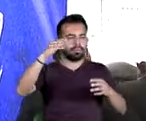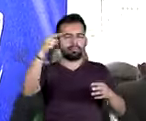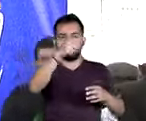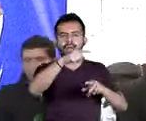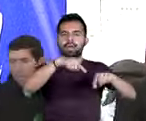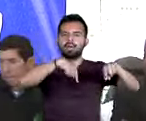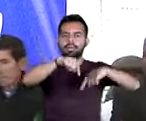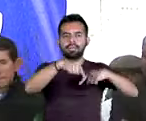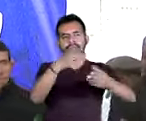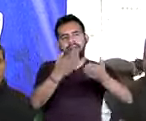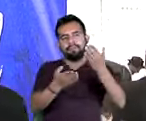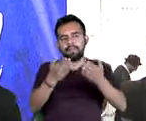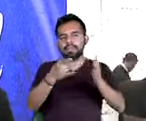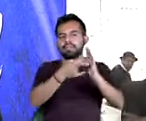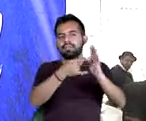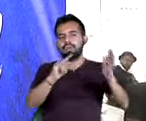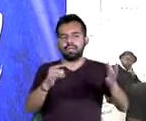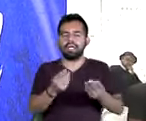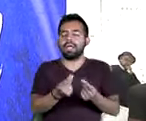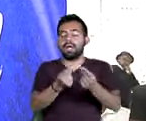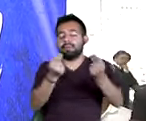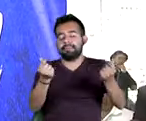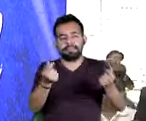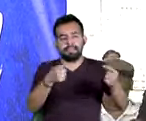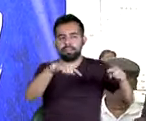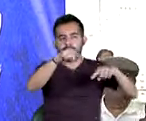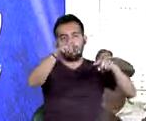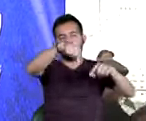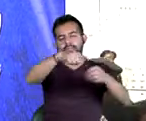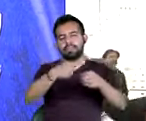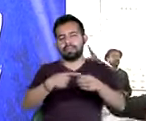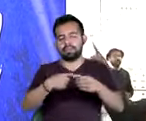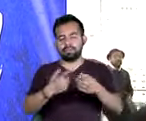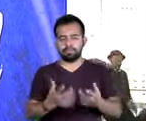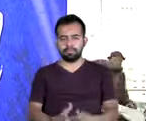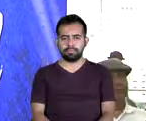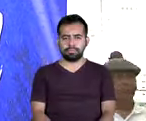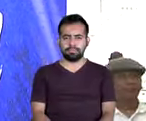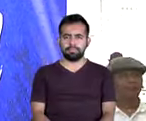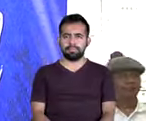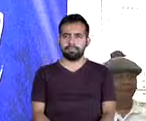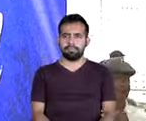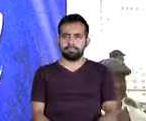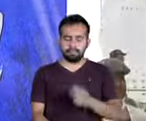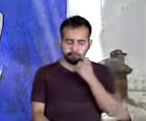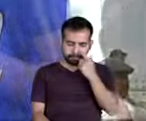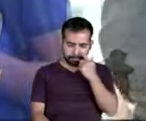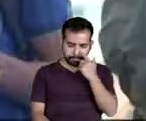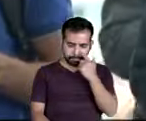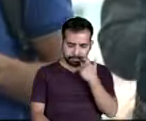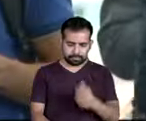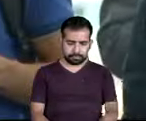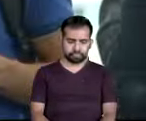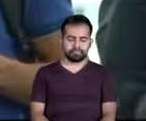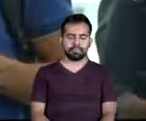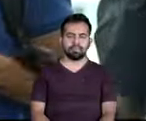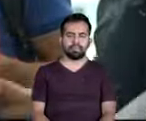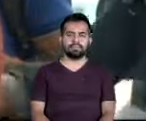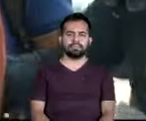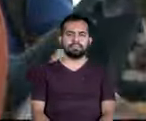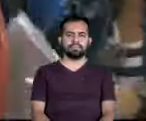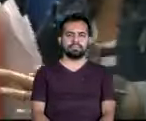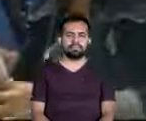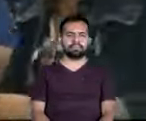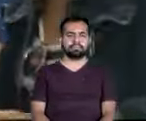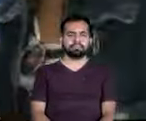tecnología mejoremos un poco la velocidad en la que estamos transitando en Quito. Muchas gracias, Pavel. A continuación vamos a